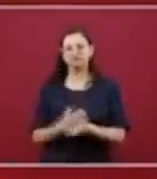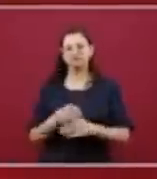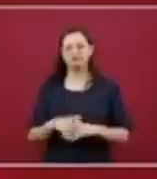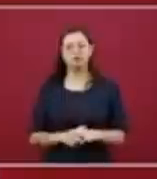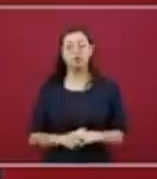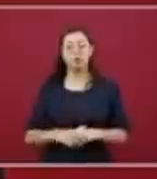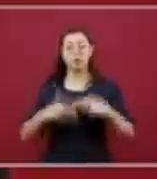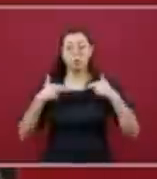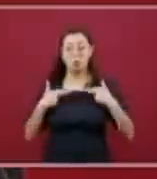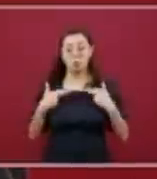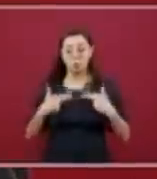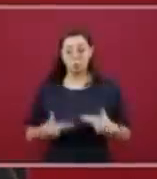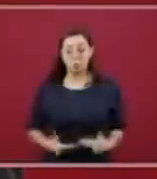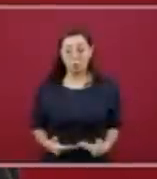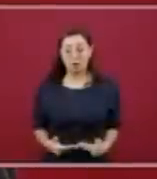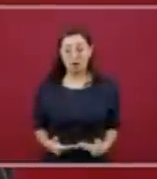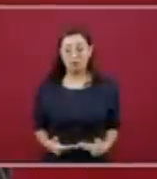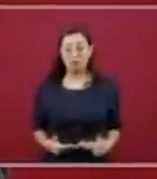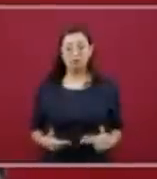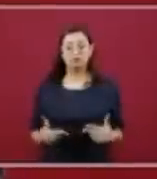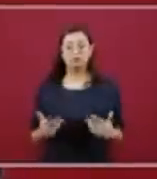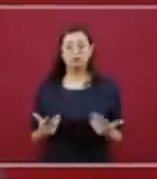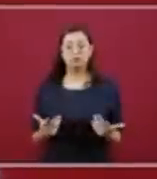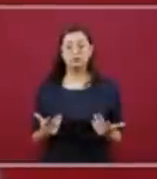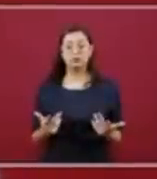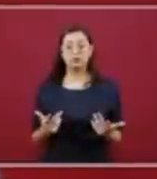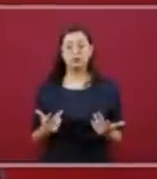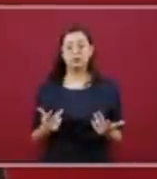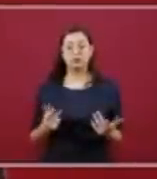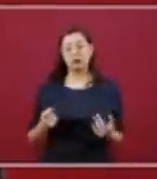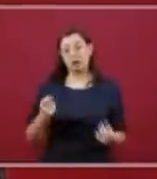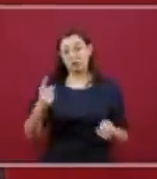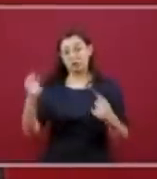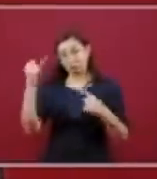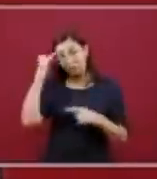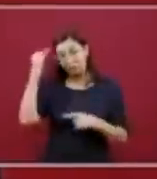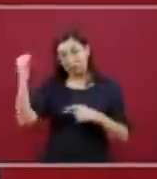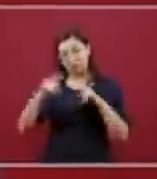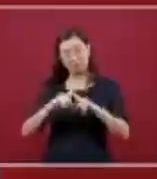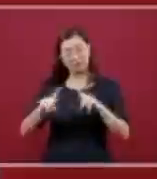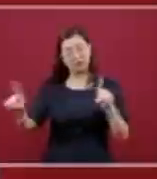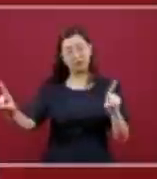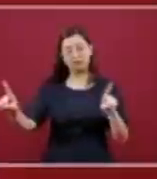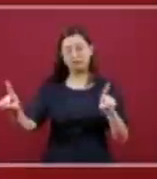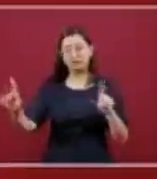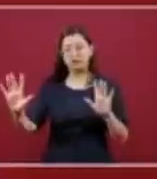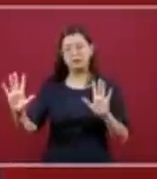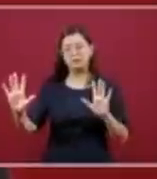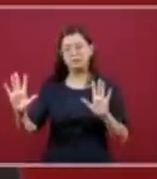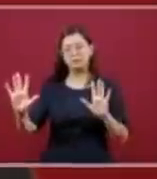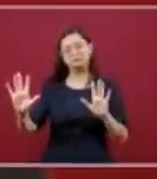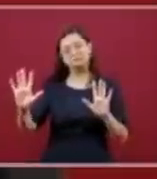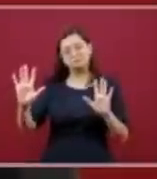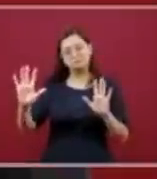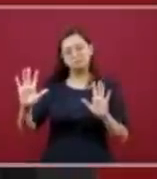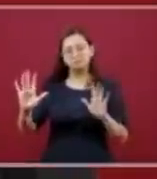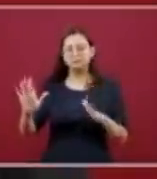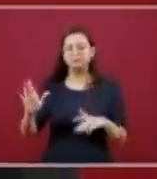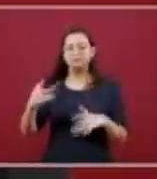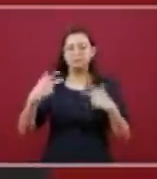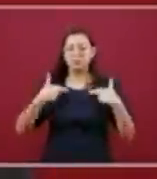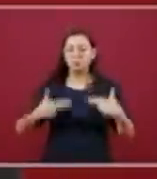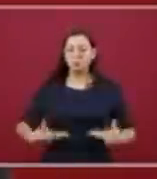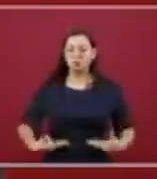humanos, aunque algunos piensen distinto, no son malos